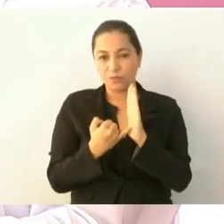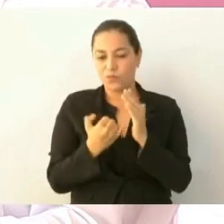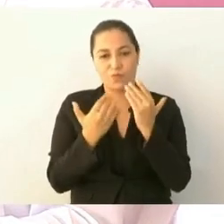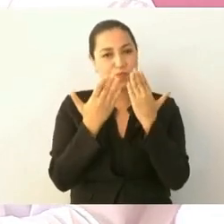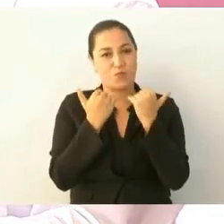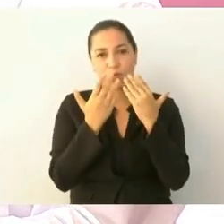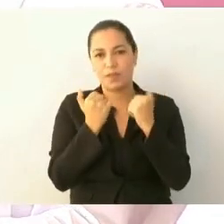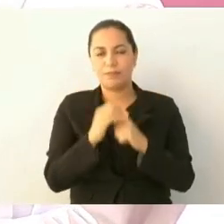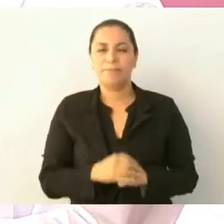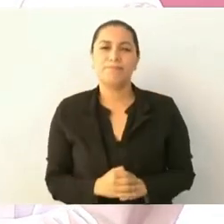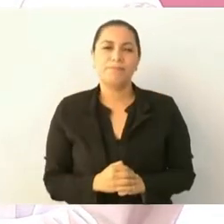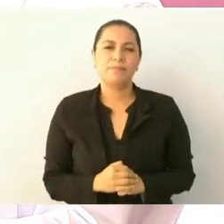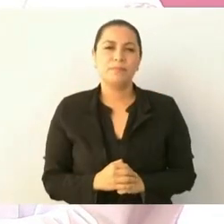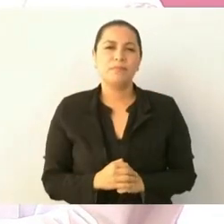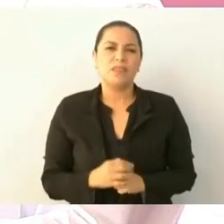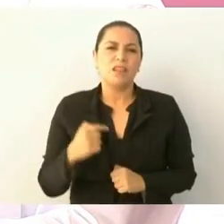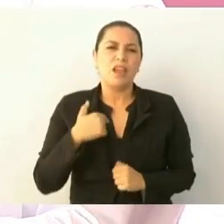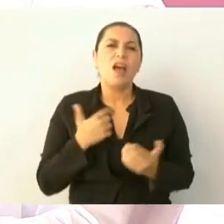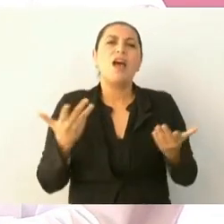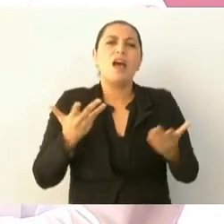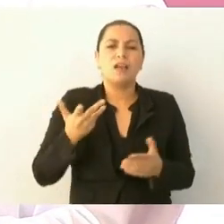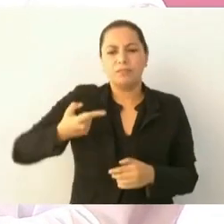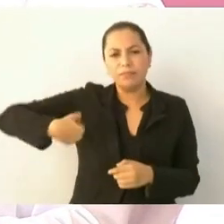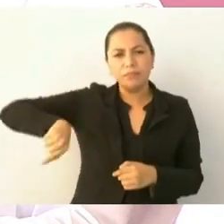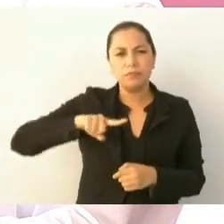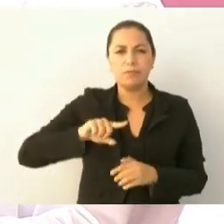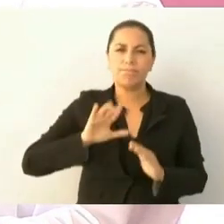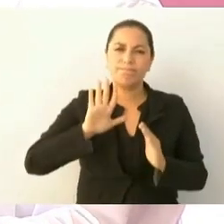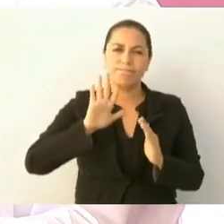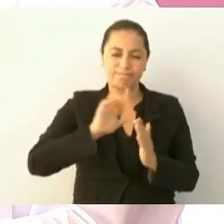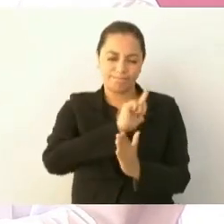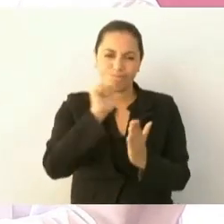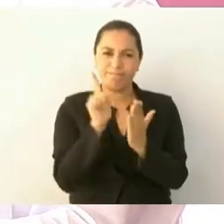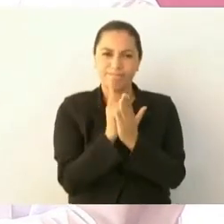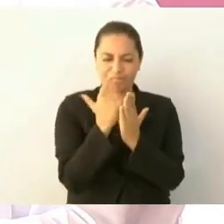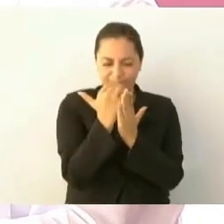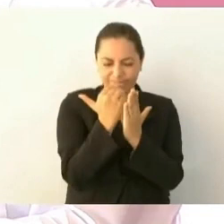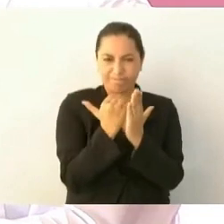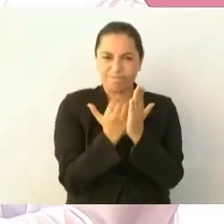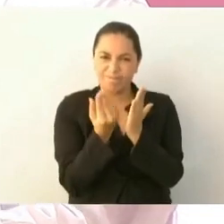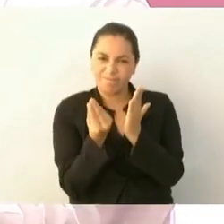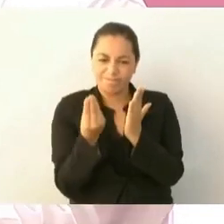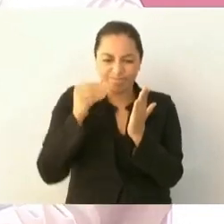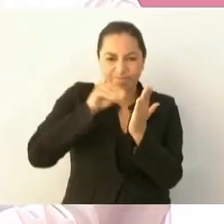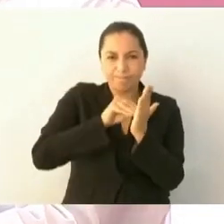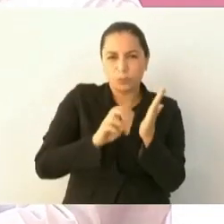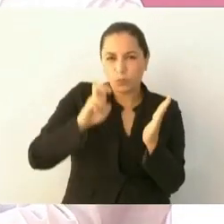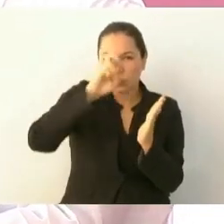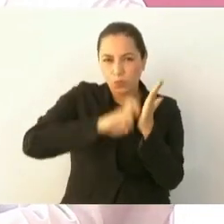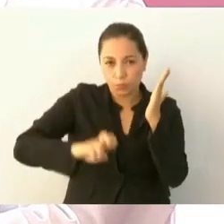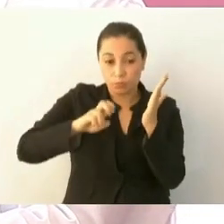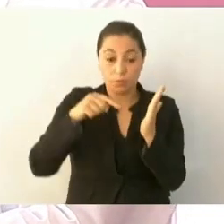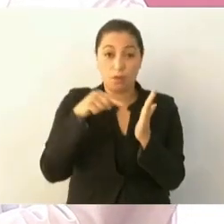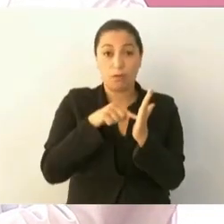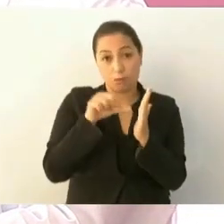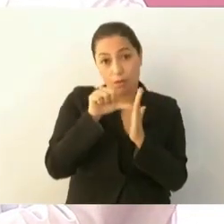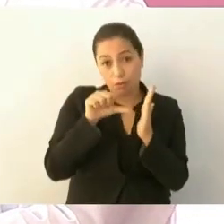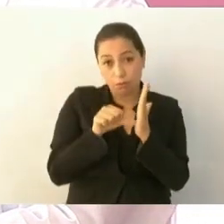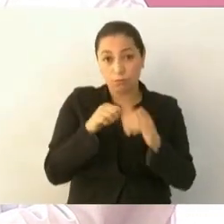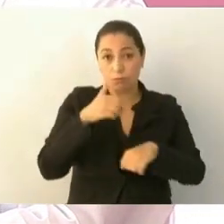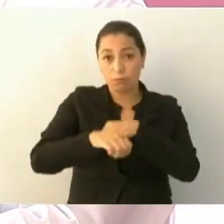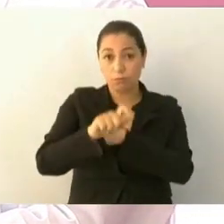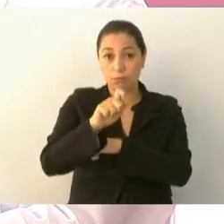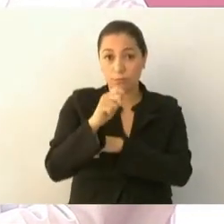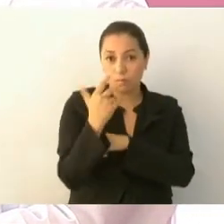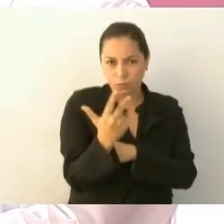¿Qué hicimos? Se reformó la Constitución, el artículo 28, y